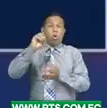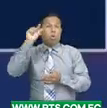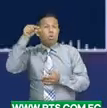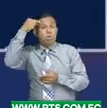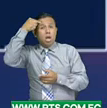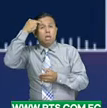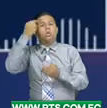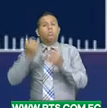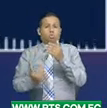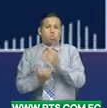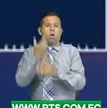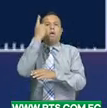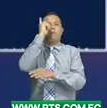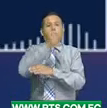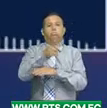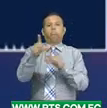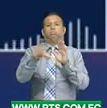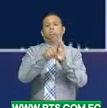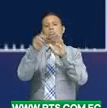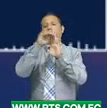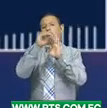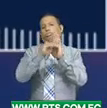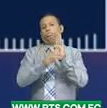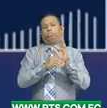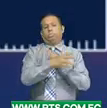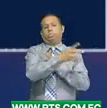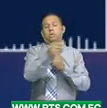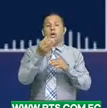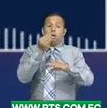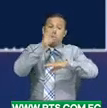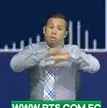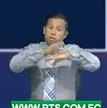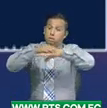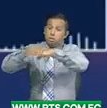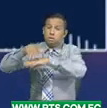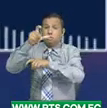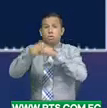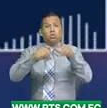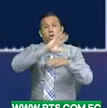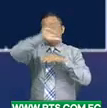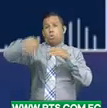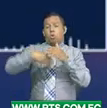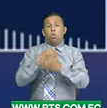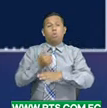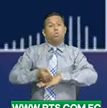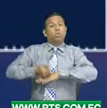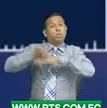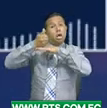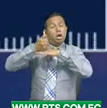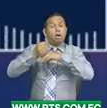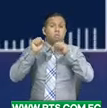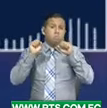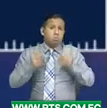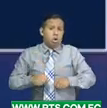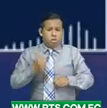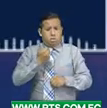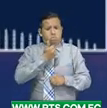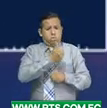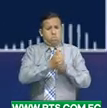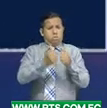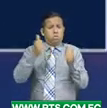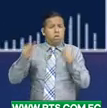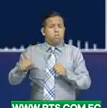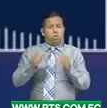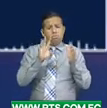Se insta, se exhorta a las autoridades de todo nivel de gobierno a que existan otro tipo de disposiciones